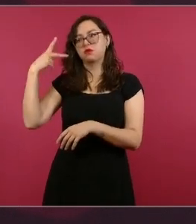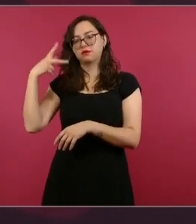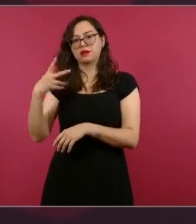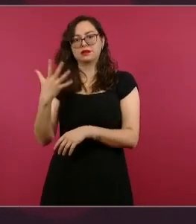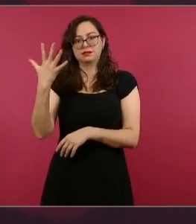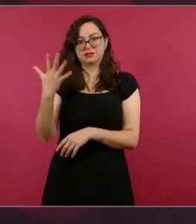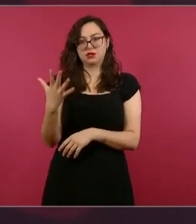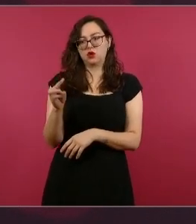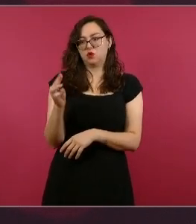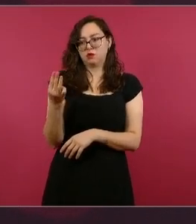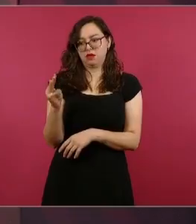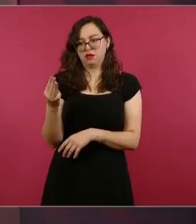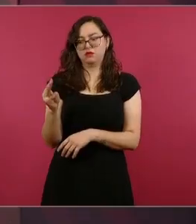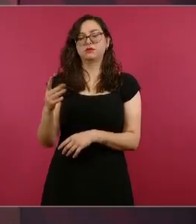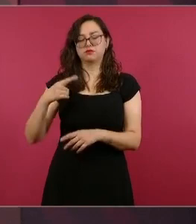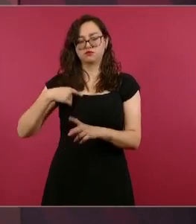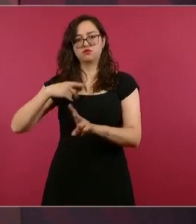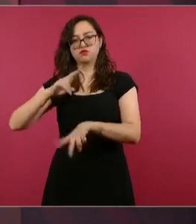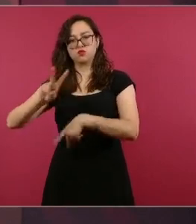5 de mayo,